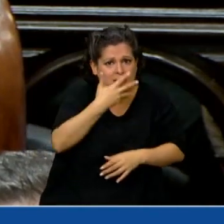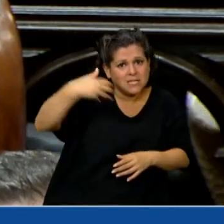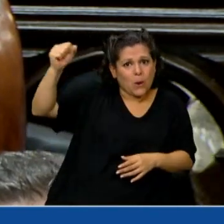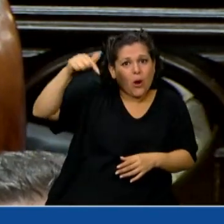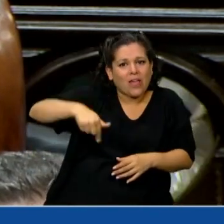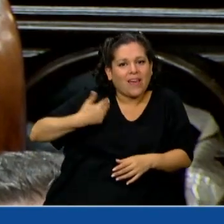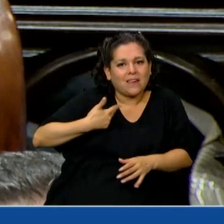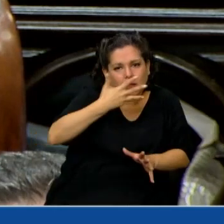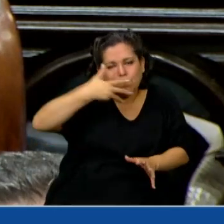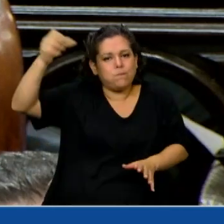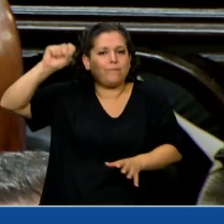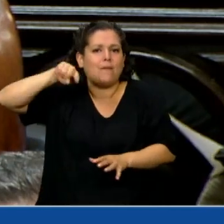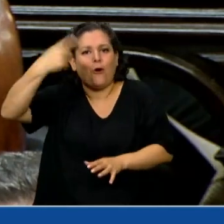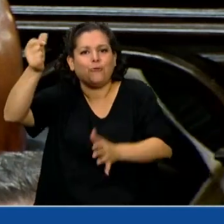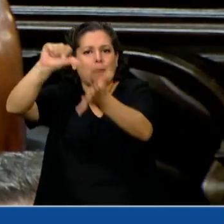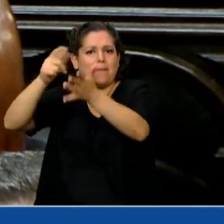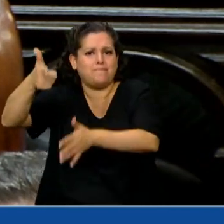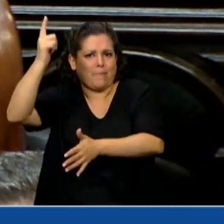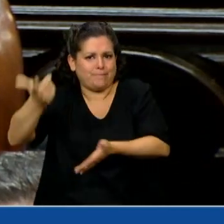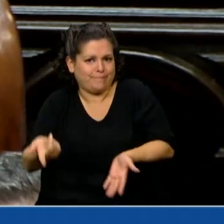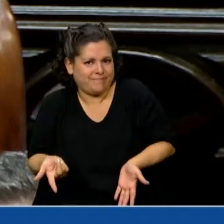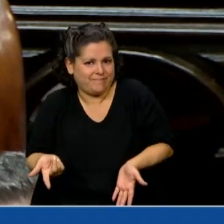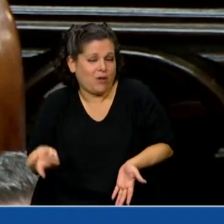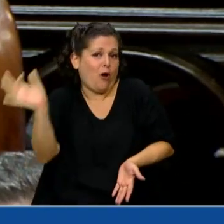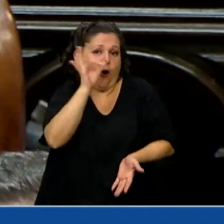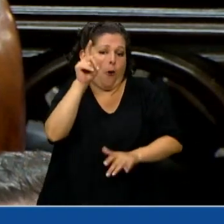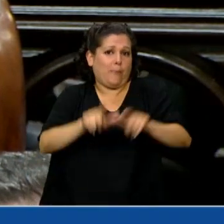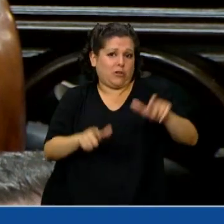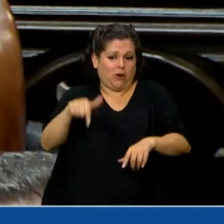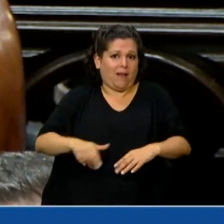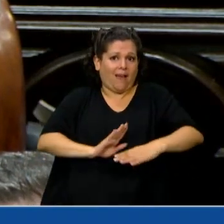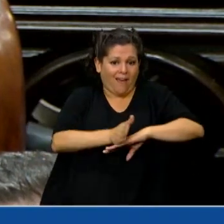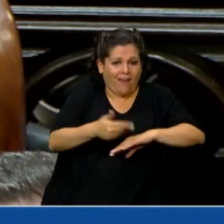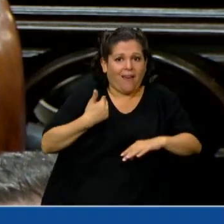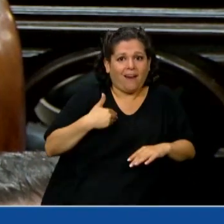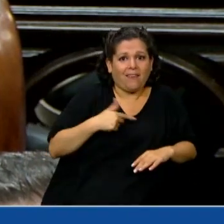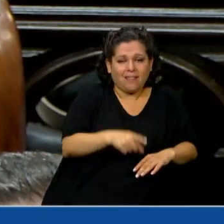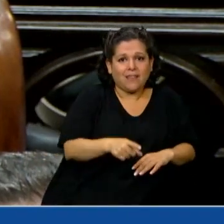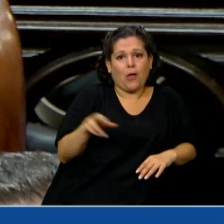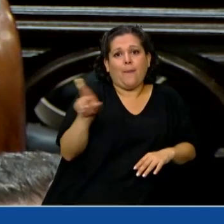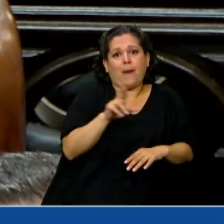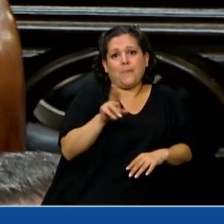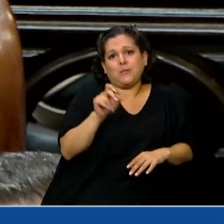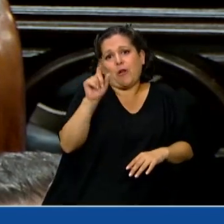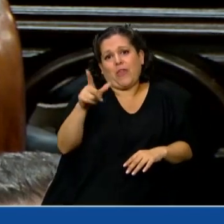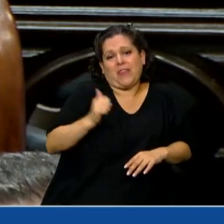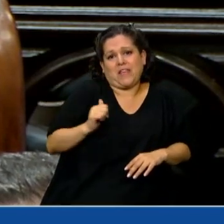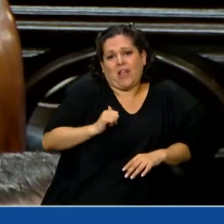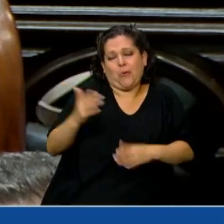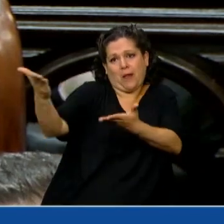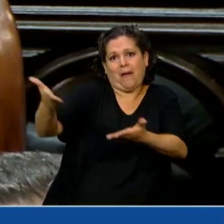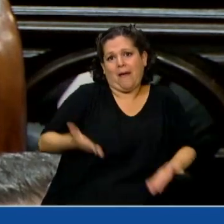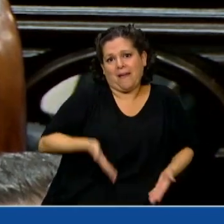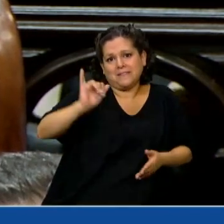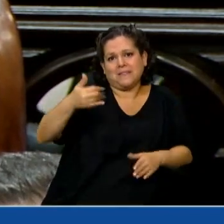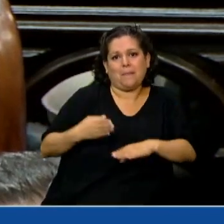aquí. O gente que la mataron de aquí, agentes estatales que entraron aquí con el permiso de la dictadura argentina. O